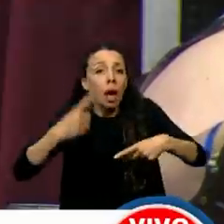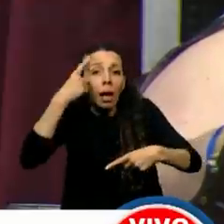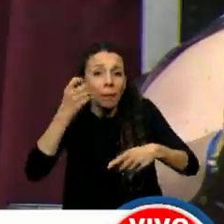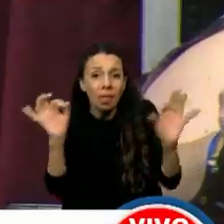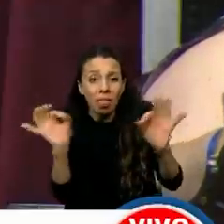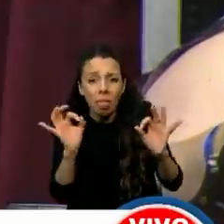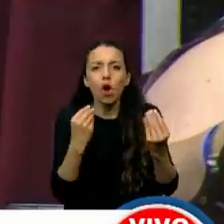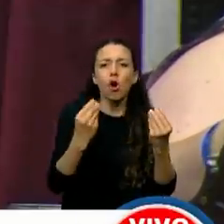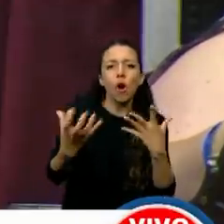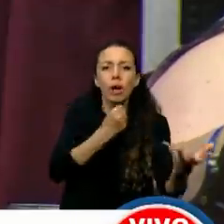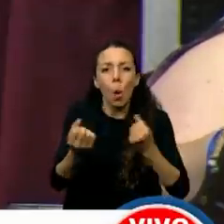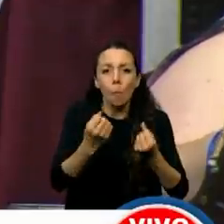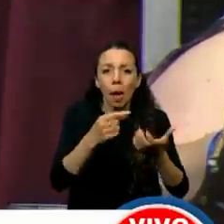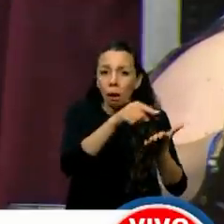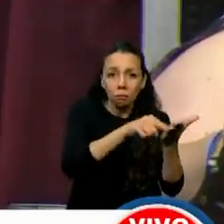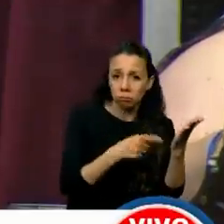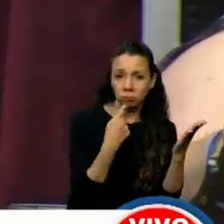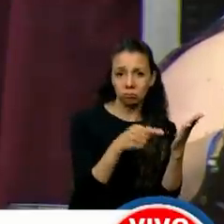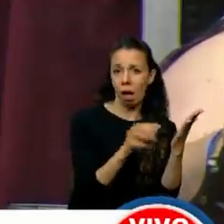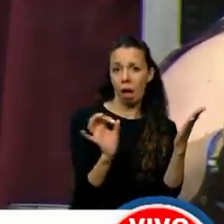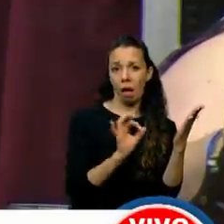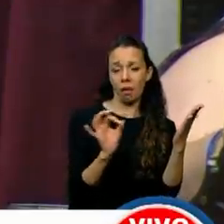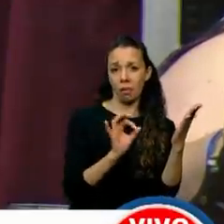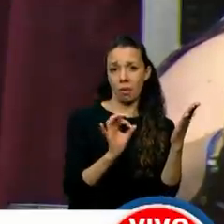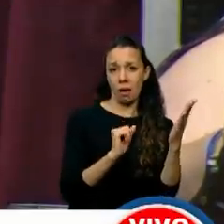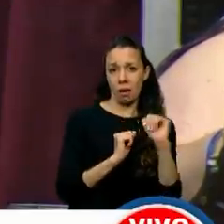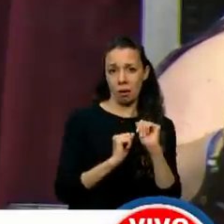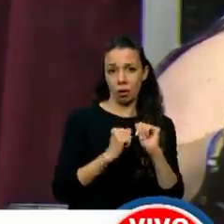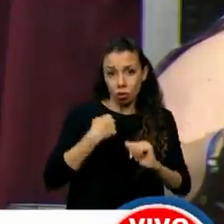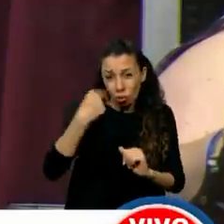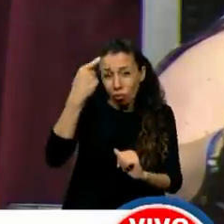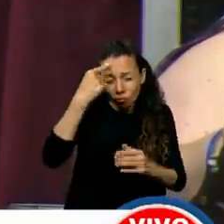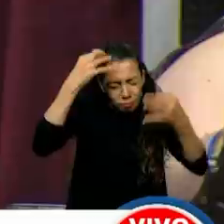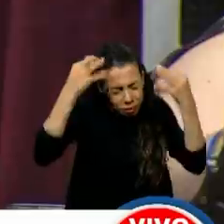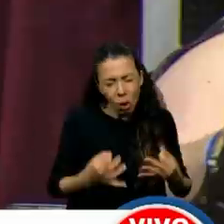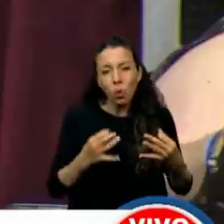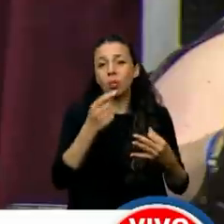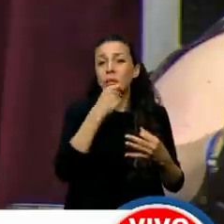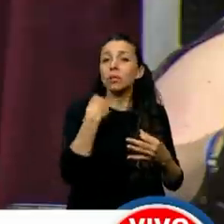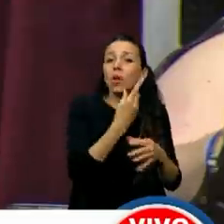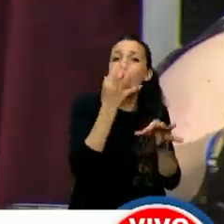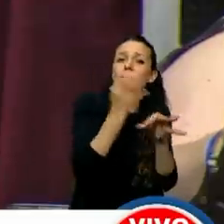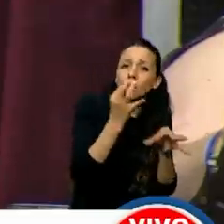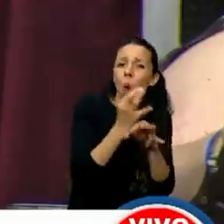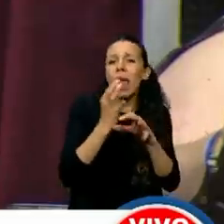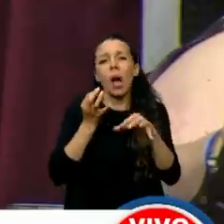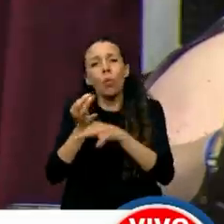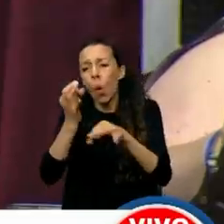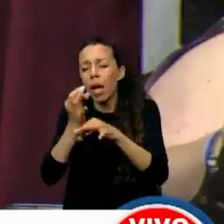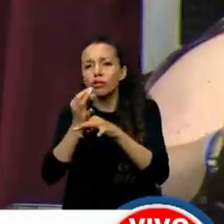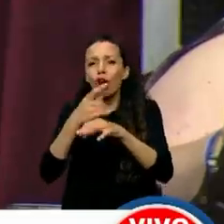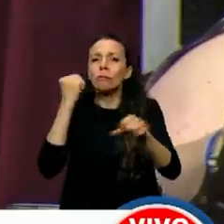de algo estoy muy segura si no nos ocupamos de la escuela si no nos ocupamos de la educación vamos a